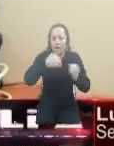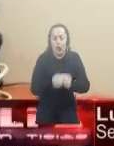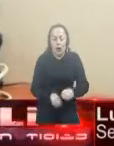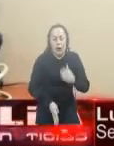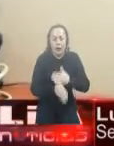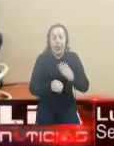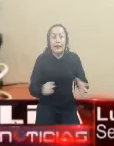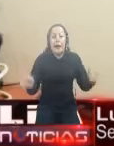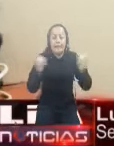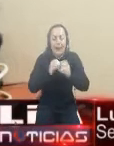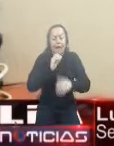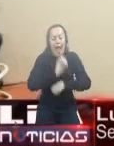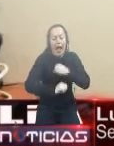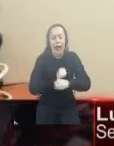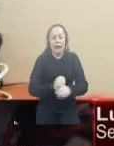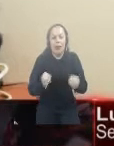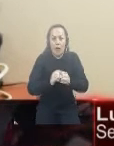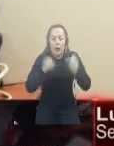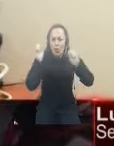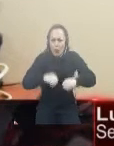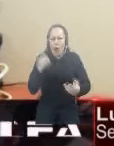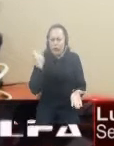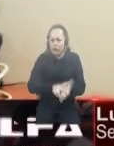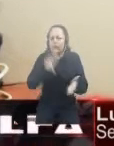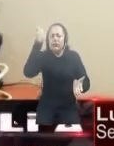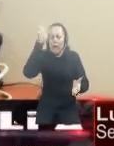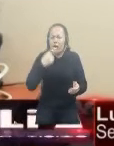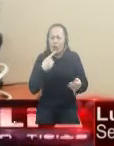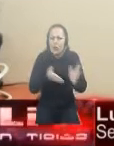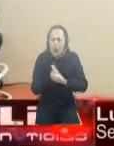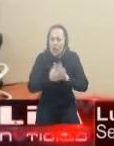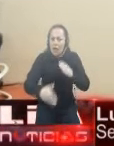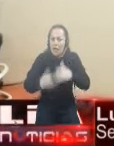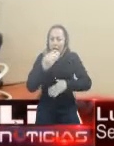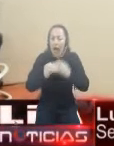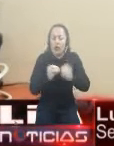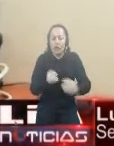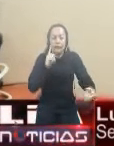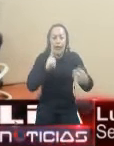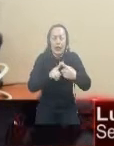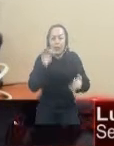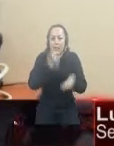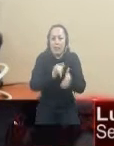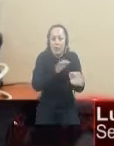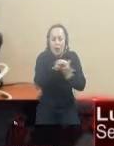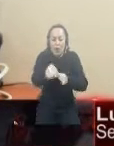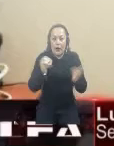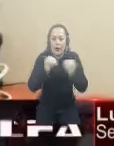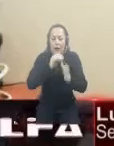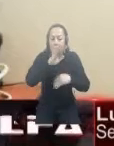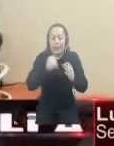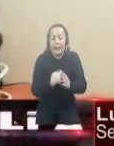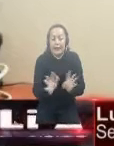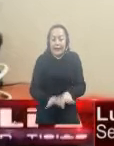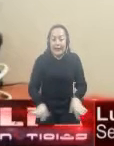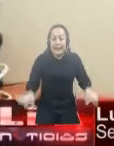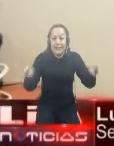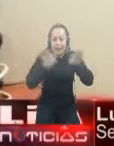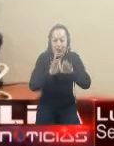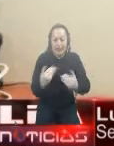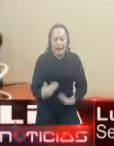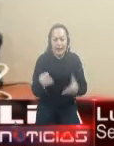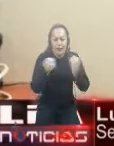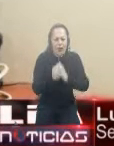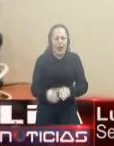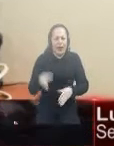comenzando año, ya poder verificar esto y darle una proyección al municipio. También cabe resaltar que dentro